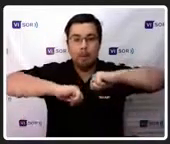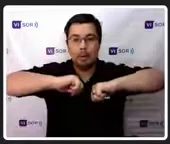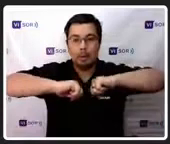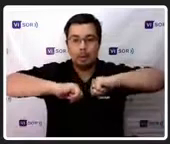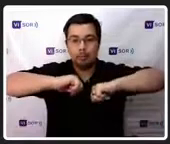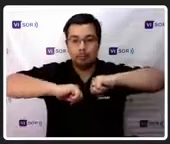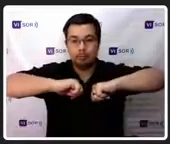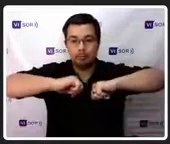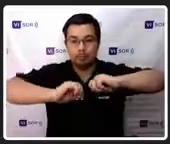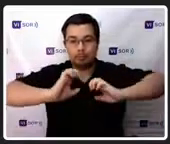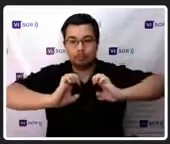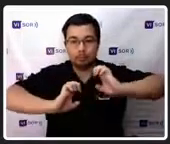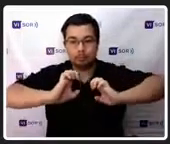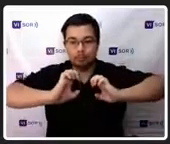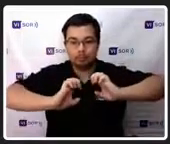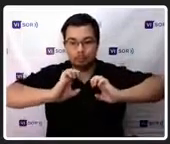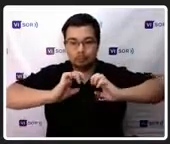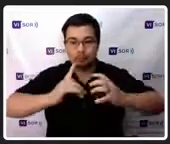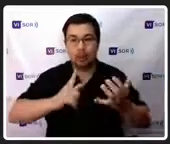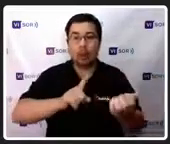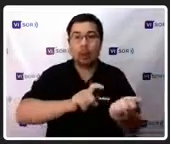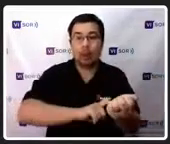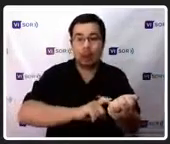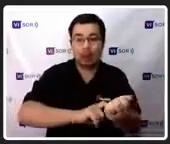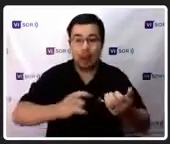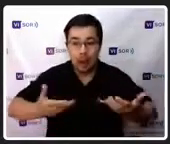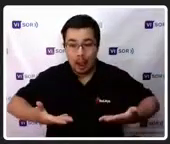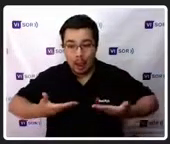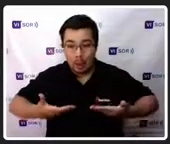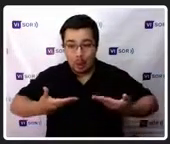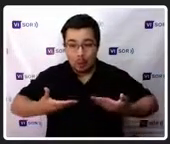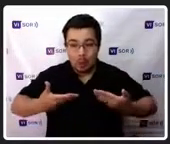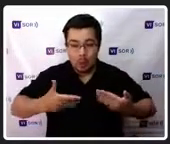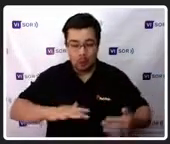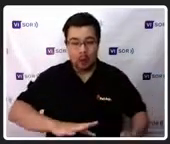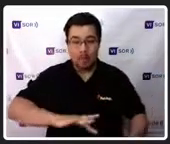la actitud, en donde el espíritu de servicio es elemental, ¿ya?